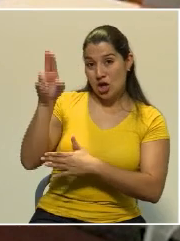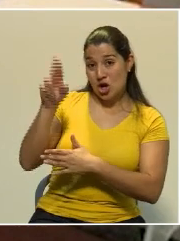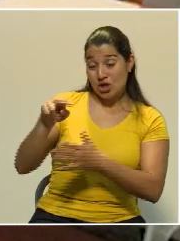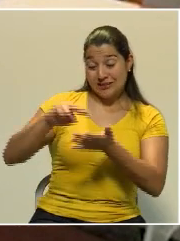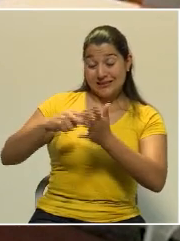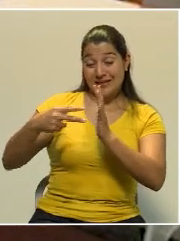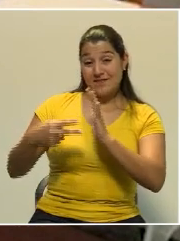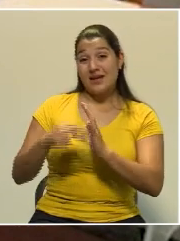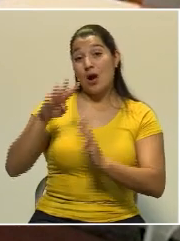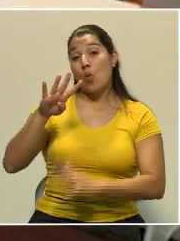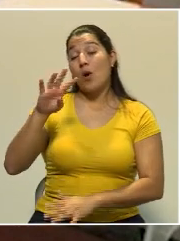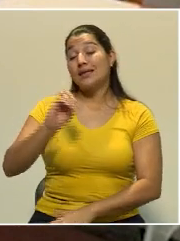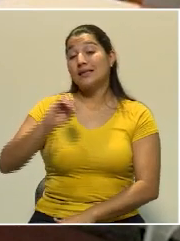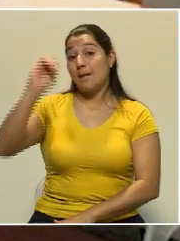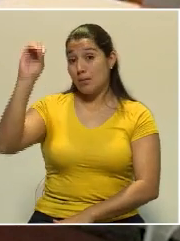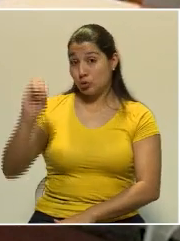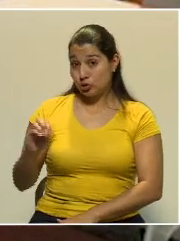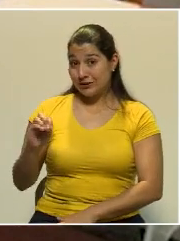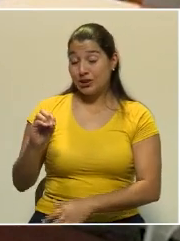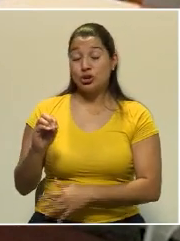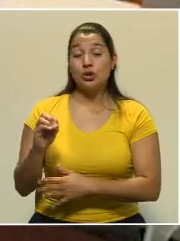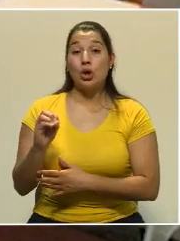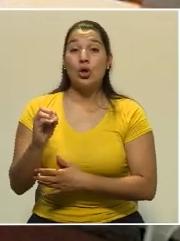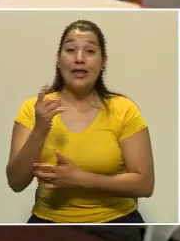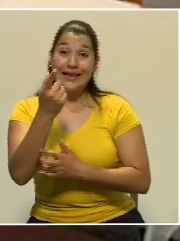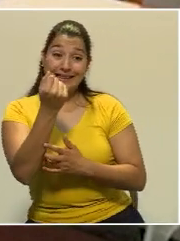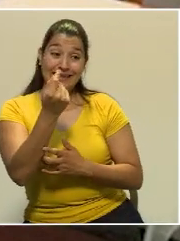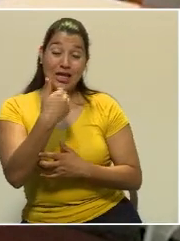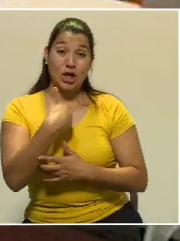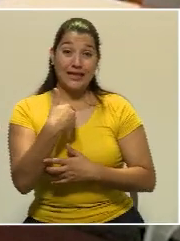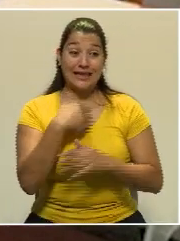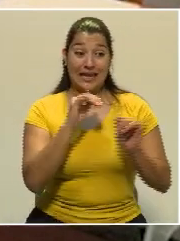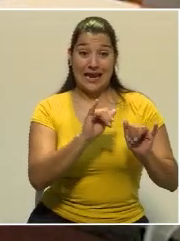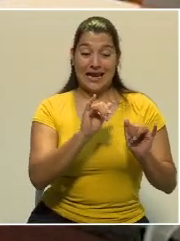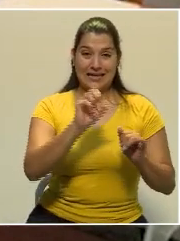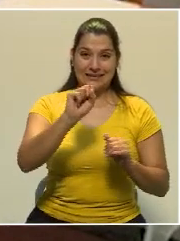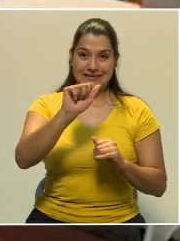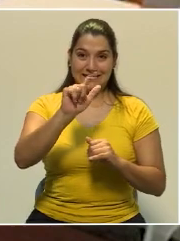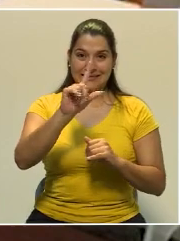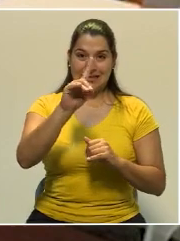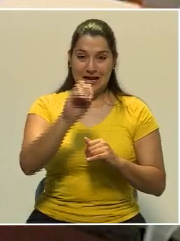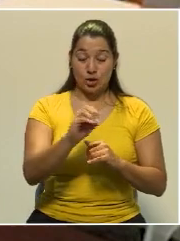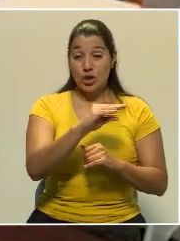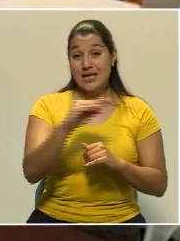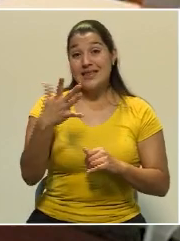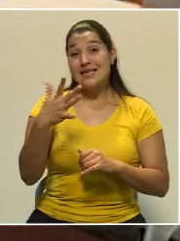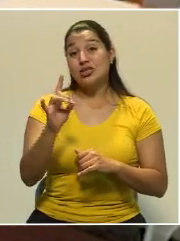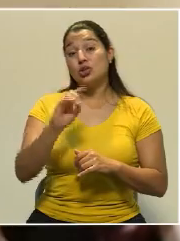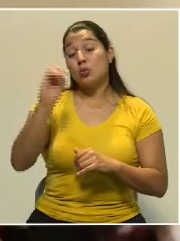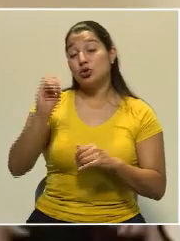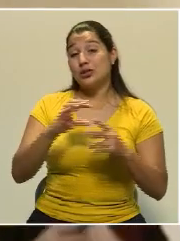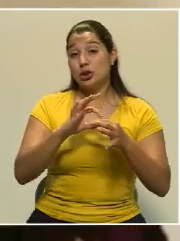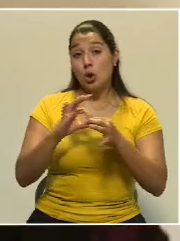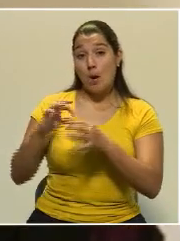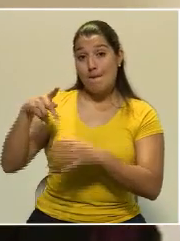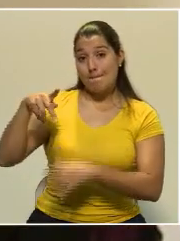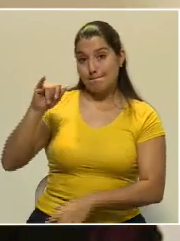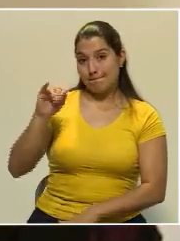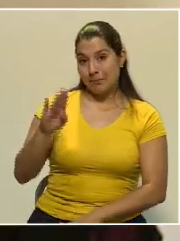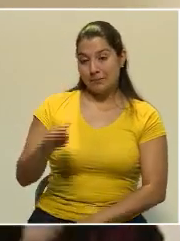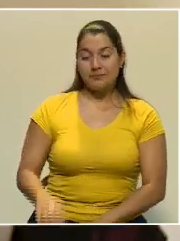del saldo de la cartera de crédito del sistema bancario nacional y un 18% del Producto Interno Bruto. El